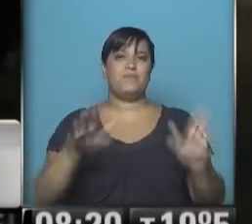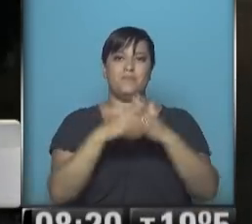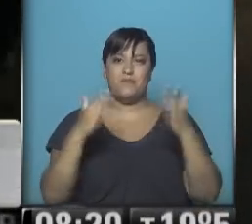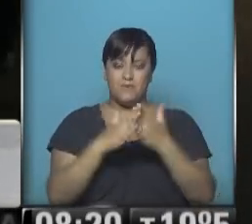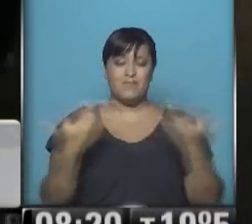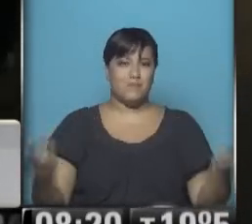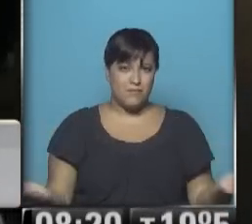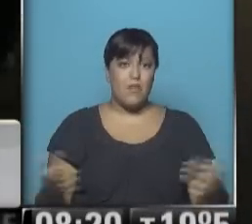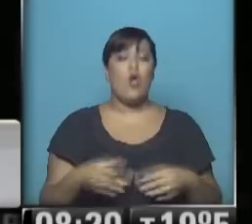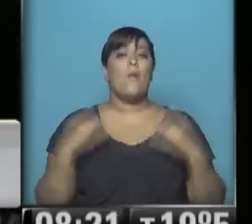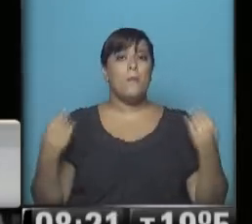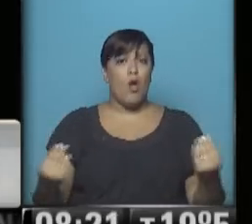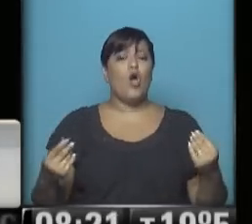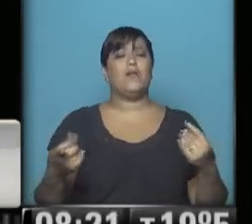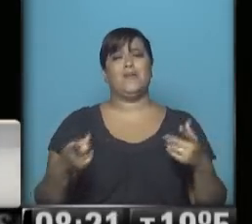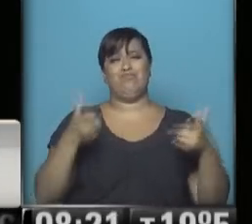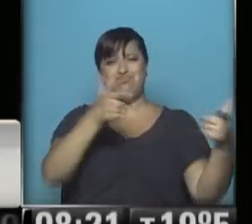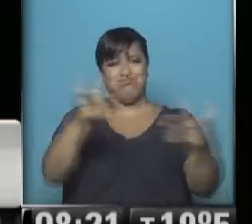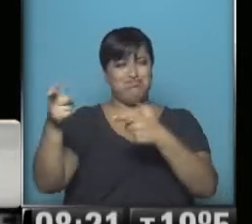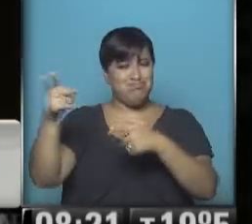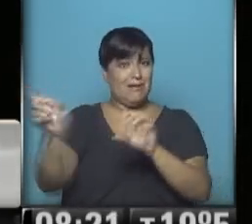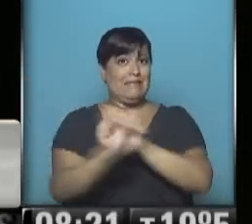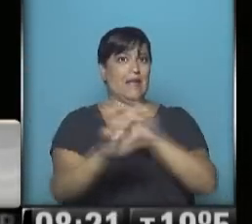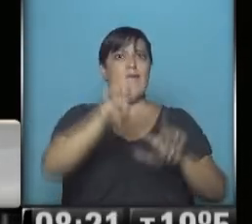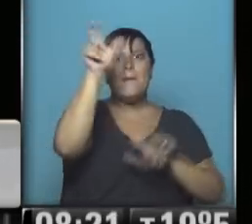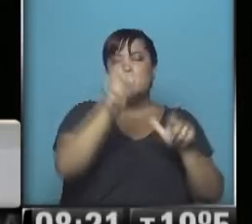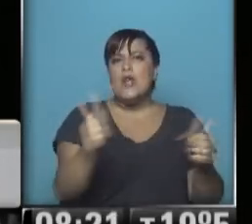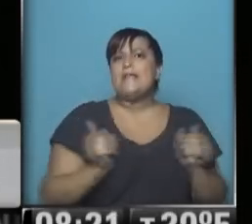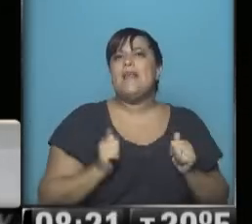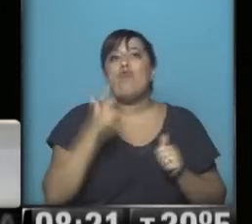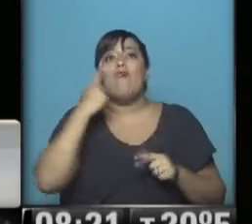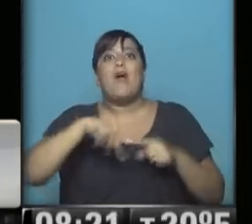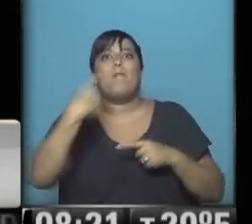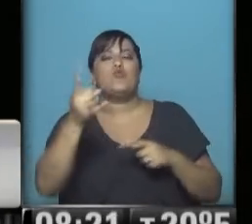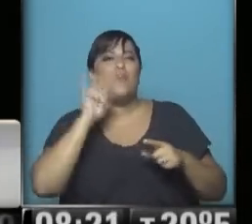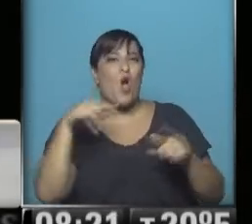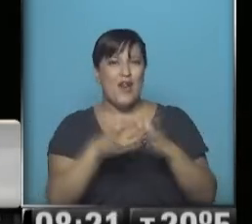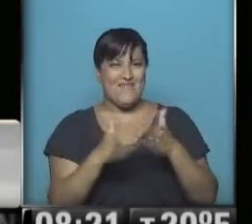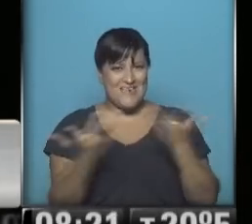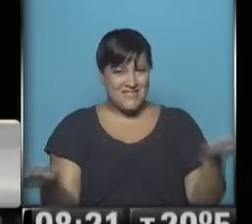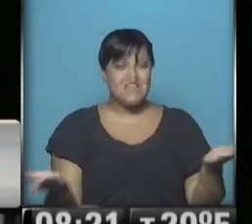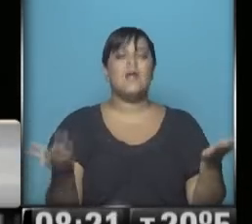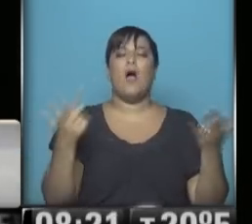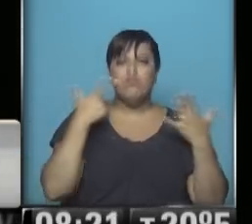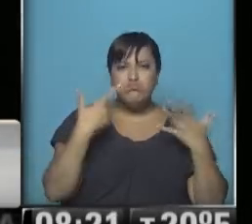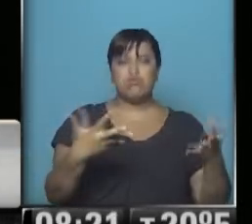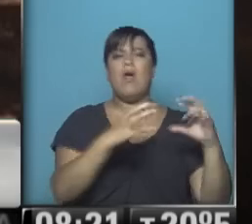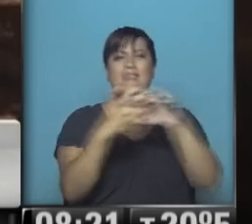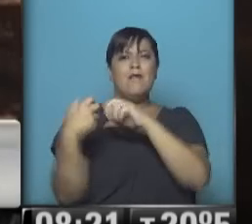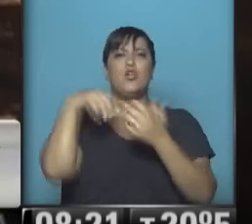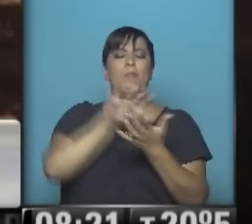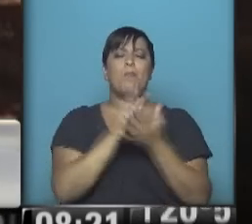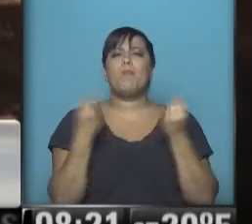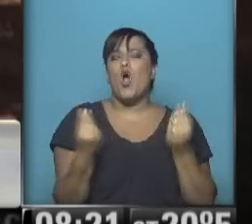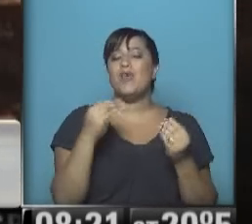Porque fue producto de la agresión, del atentado que sufrieron ayer. Sus responsables estuvieron presentando y debatiendo acerca de por qué